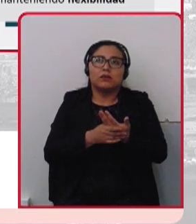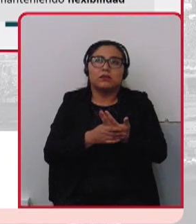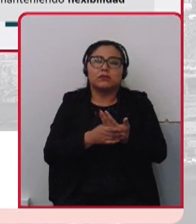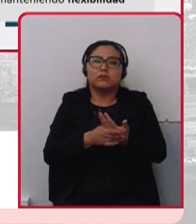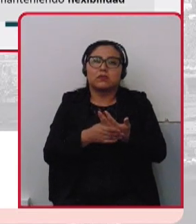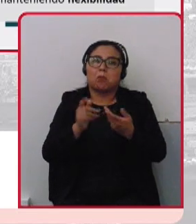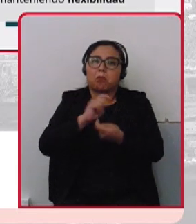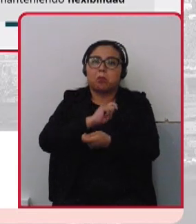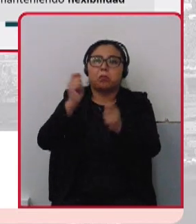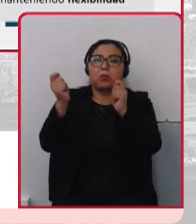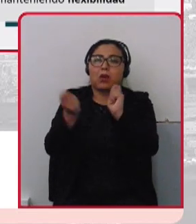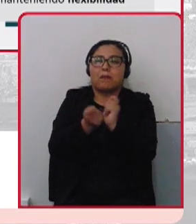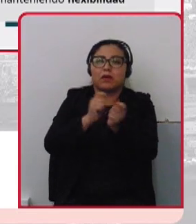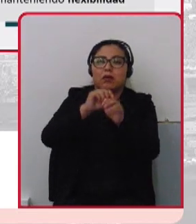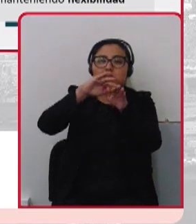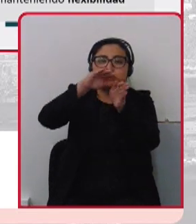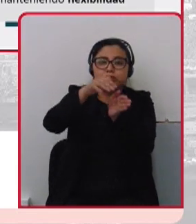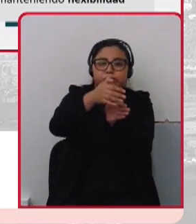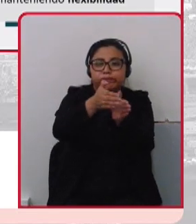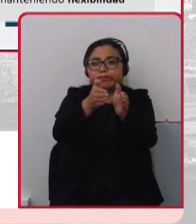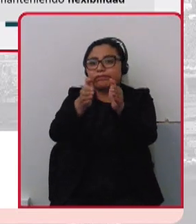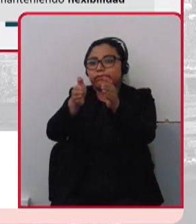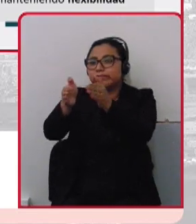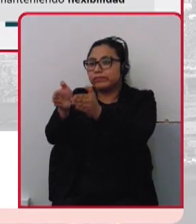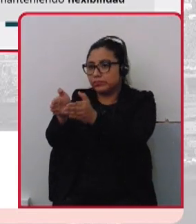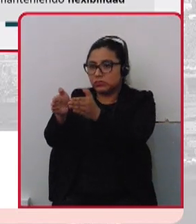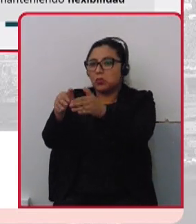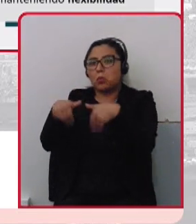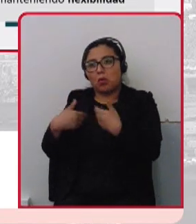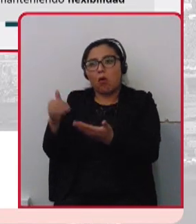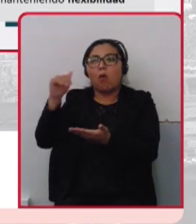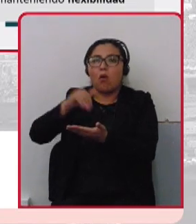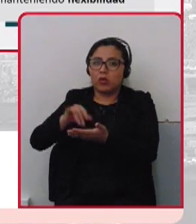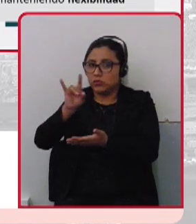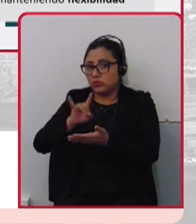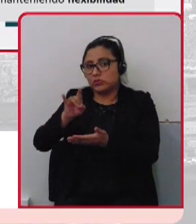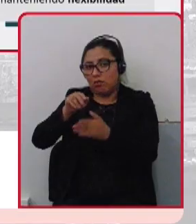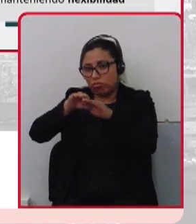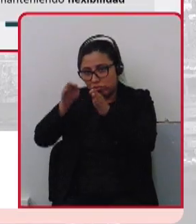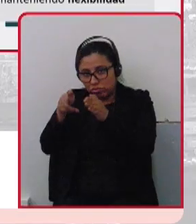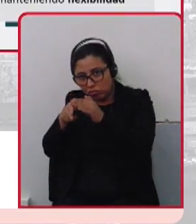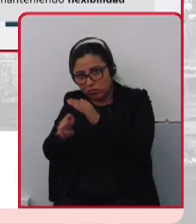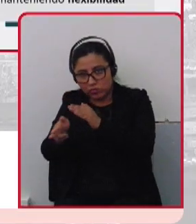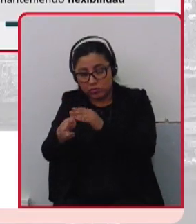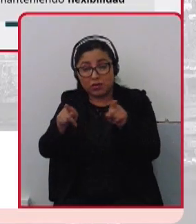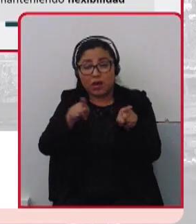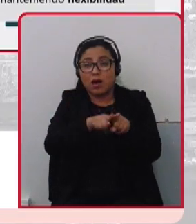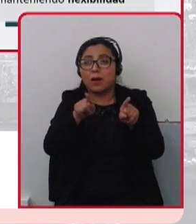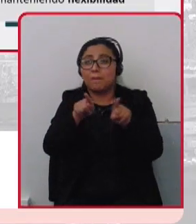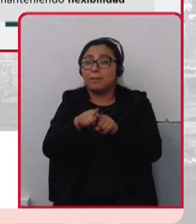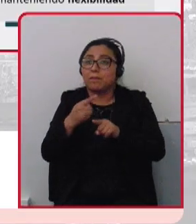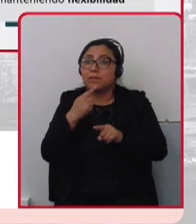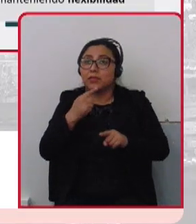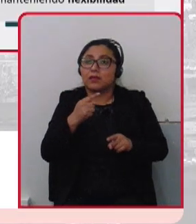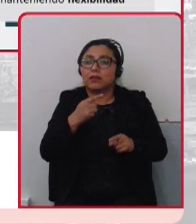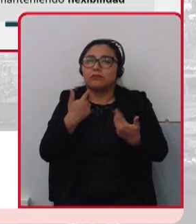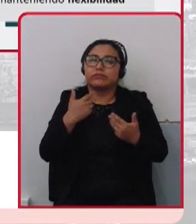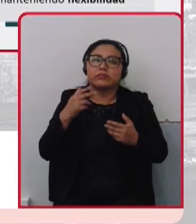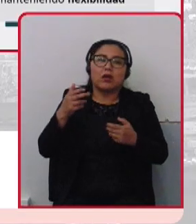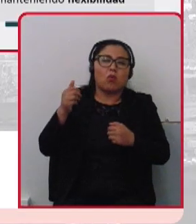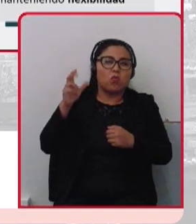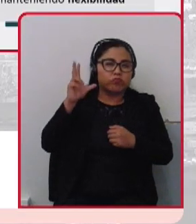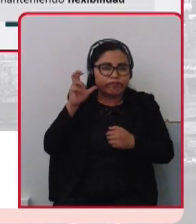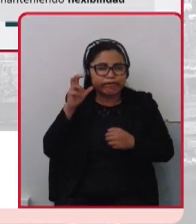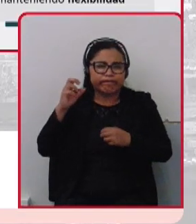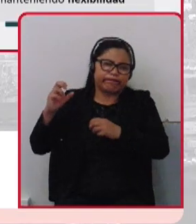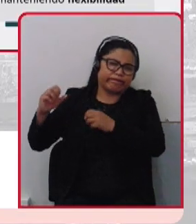la refacción de los portales y se puede volver a usar estos túneles. Asimismo, hablando desde el punto de vista de ruido, polvo